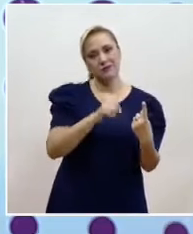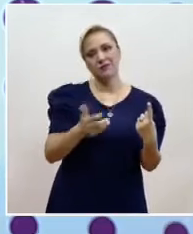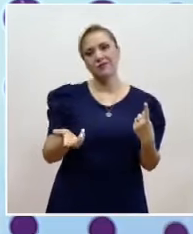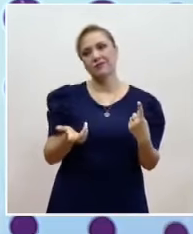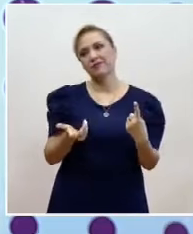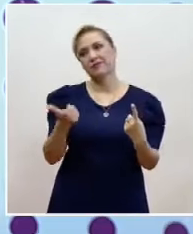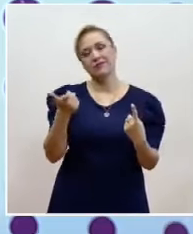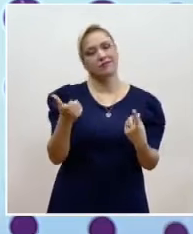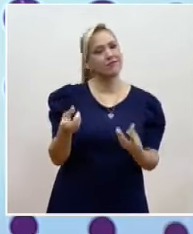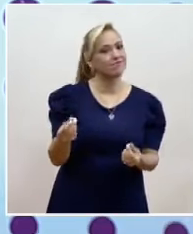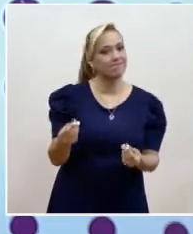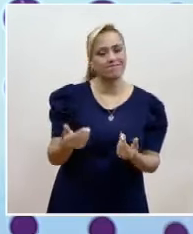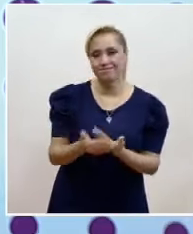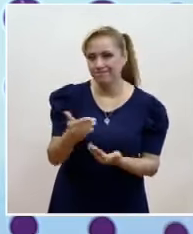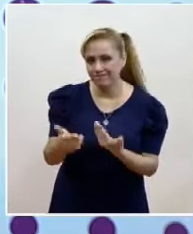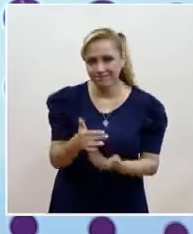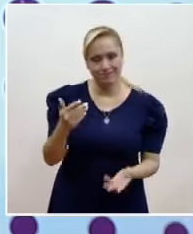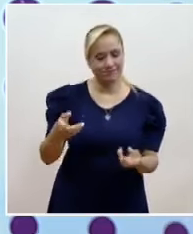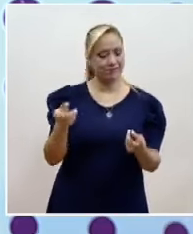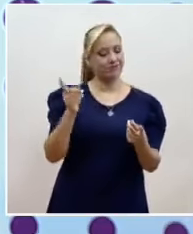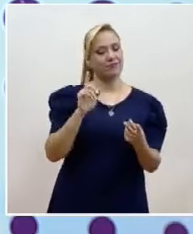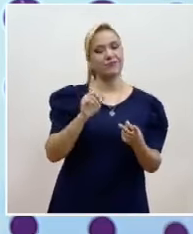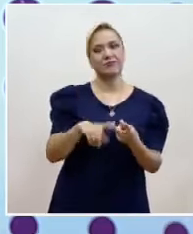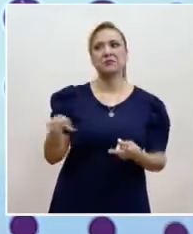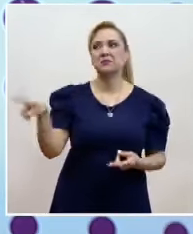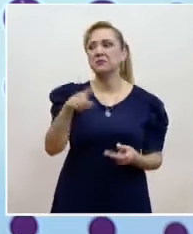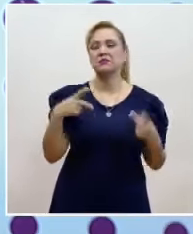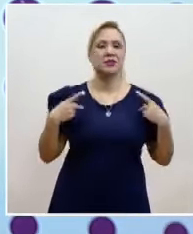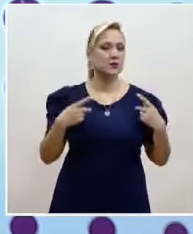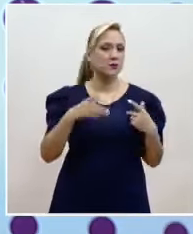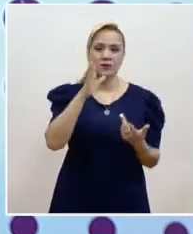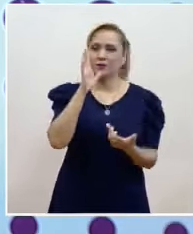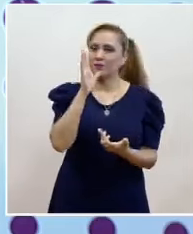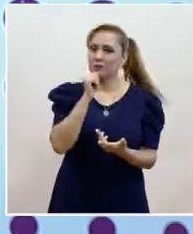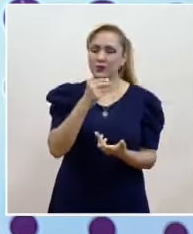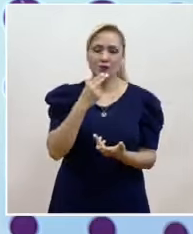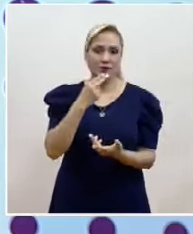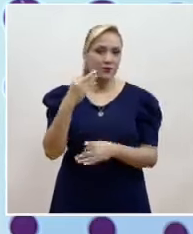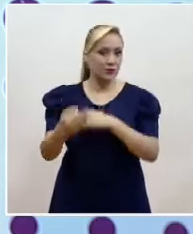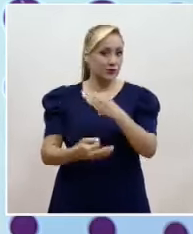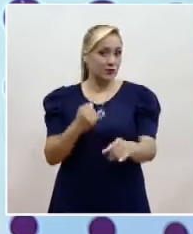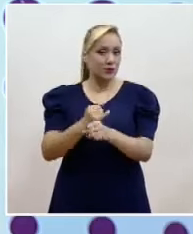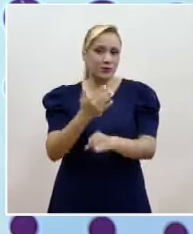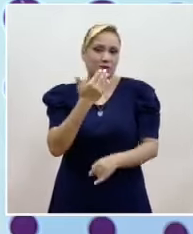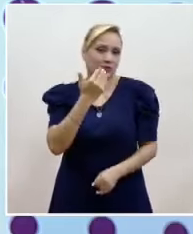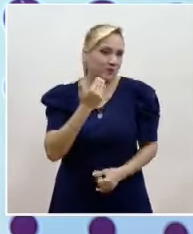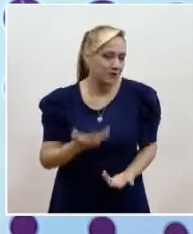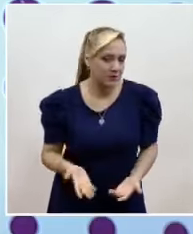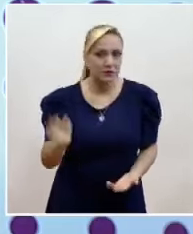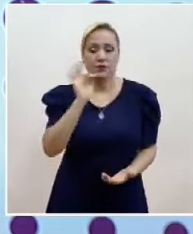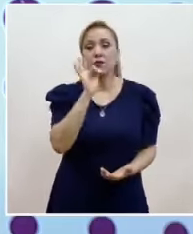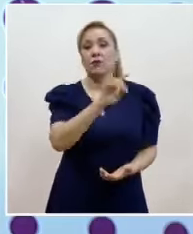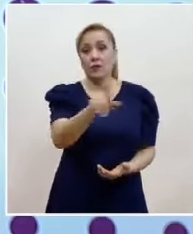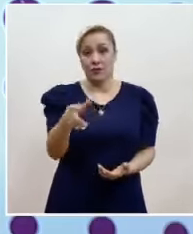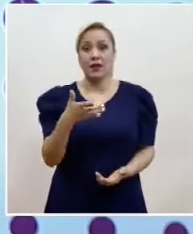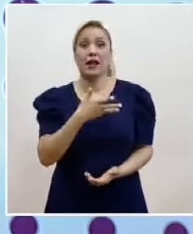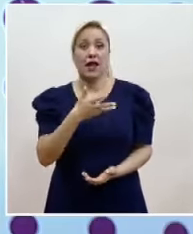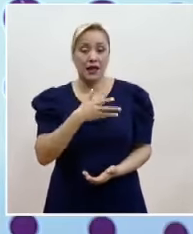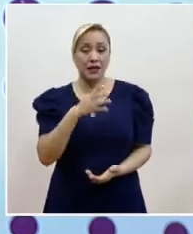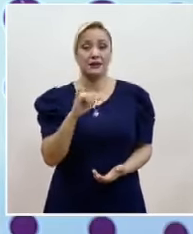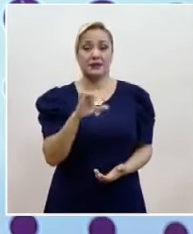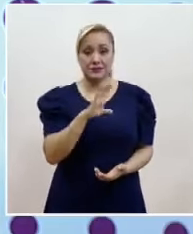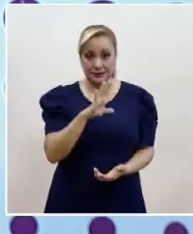insuficientes, no toda la gente tendrá esa accesibilidad y eso es un problema. Y los que tengan, los que sí se estén